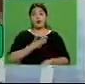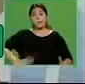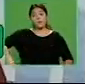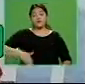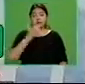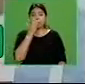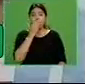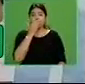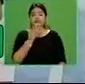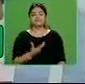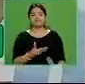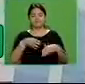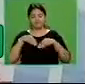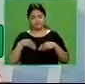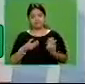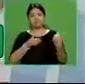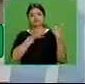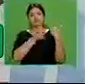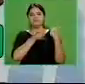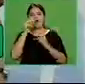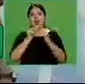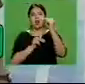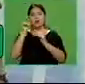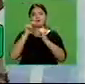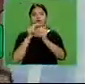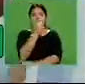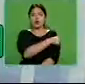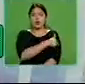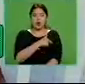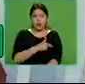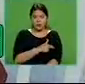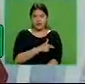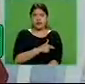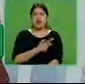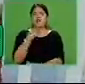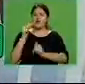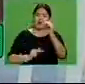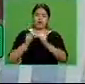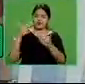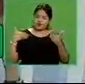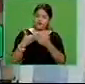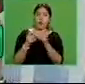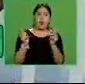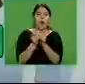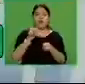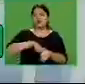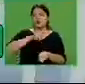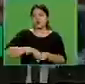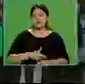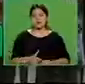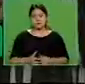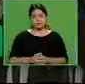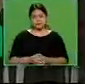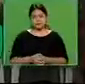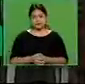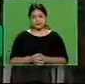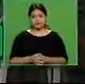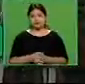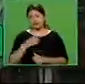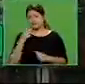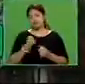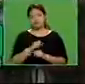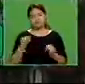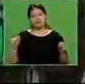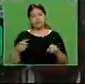Maduro asume por completo la construcción del hospital y lo terminaremos en el menor tiempo posible. No es posible que